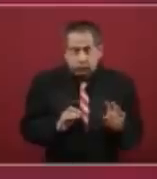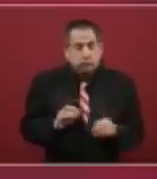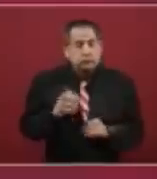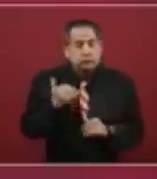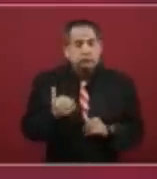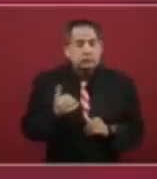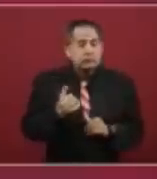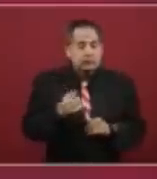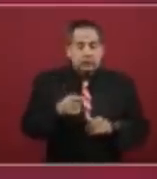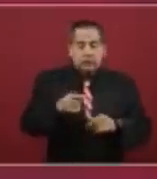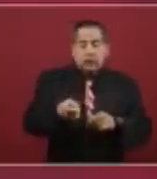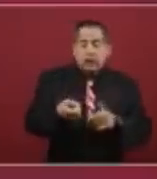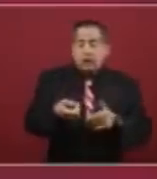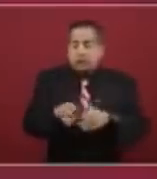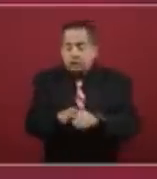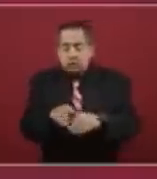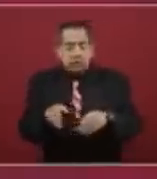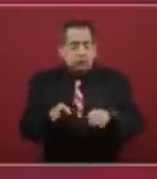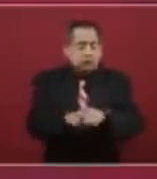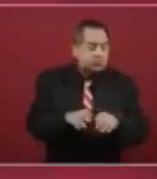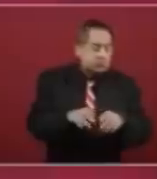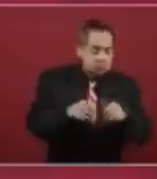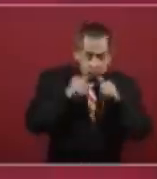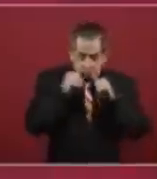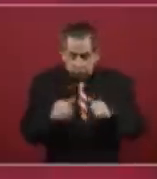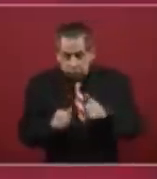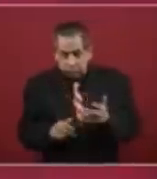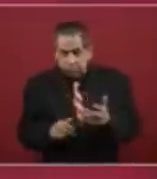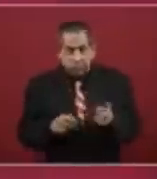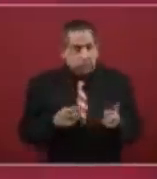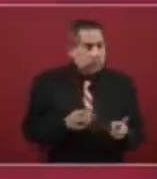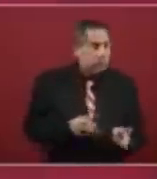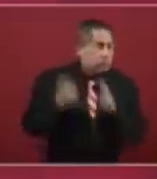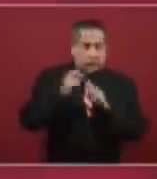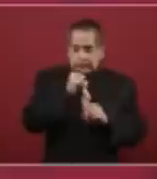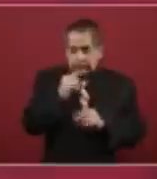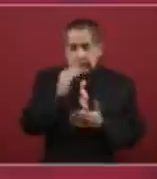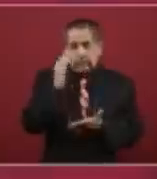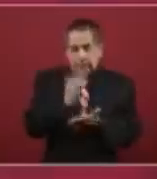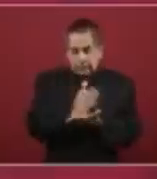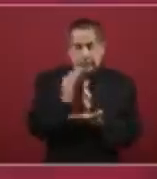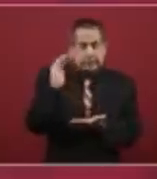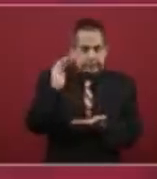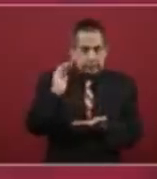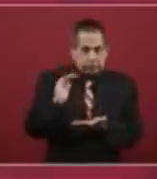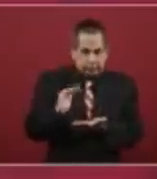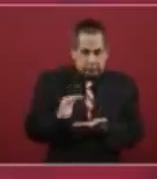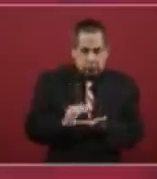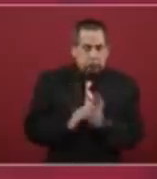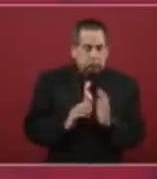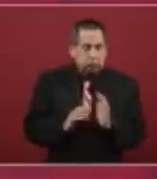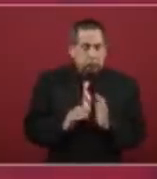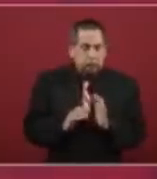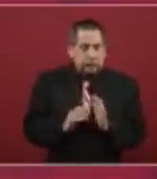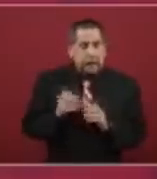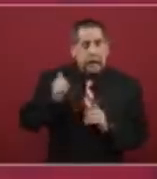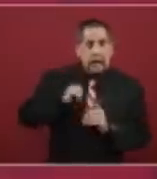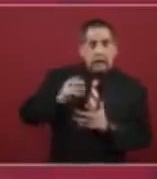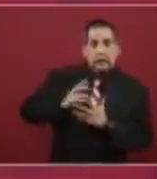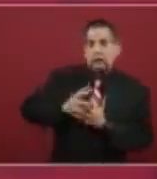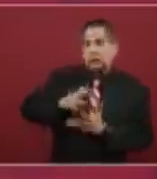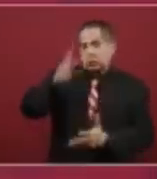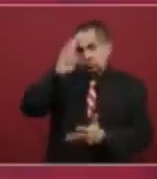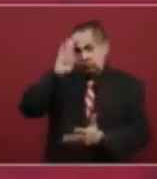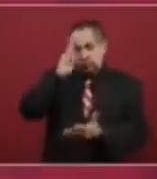se cierran los ductos, se atiende y no hay robo, o no hay el mismo volumen de robo que